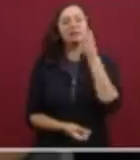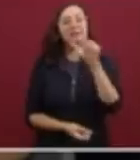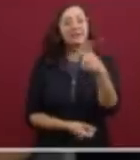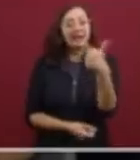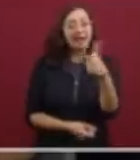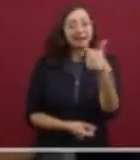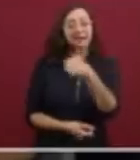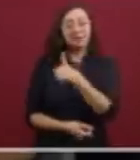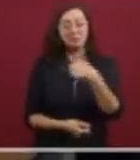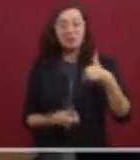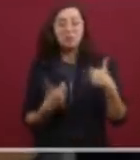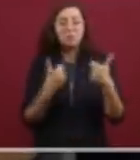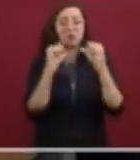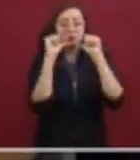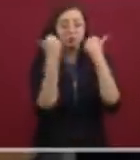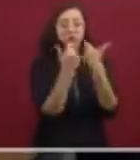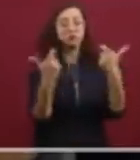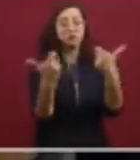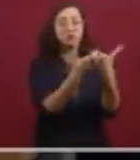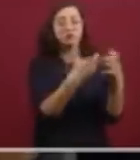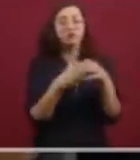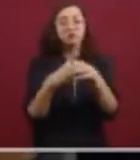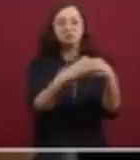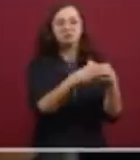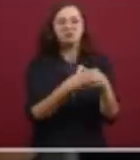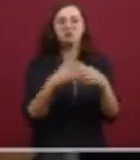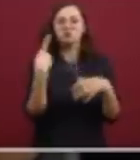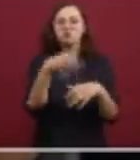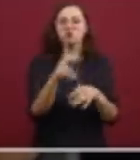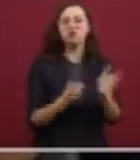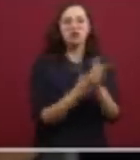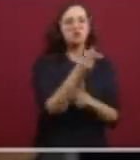socios cooperativistas. Así porque sí.